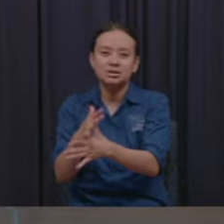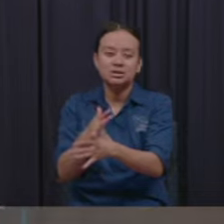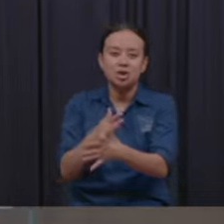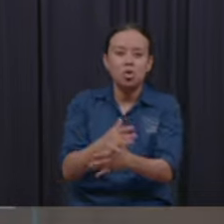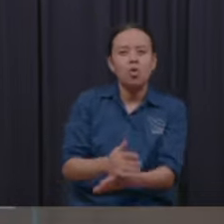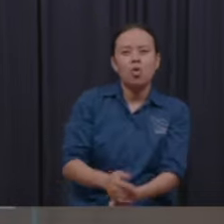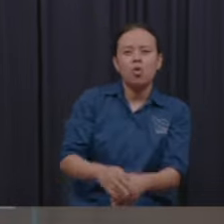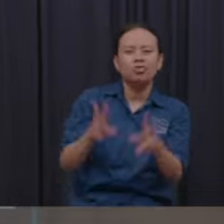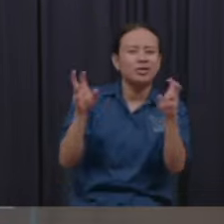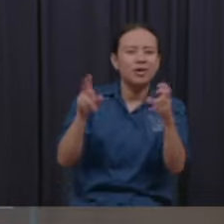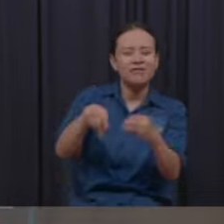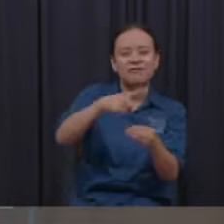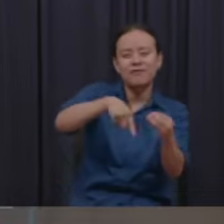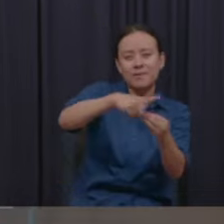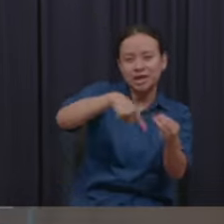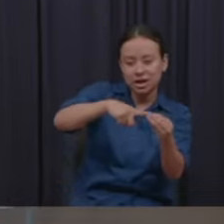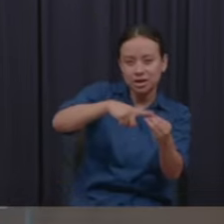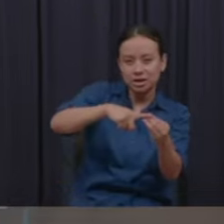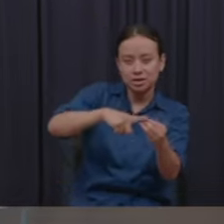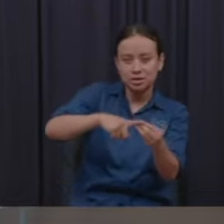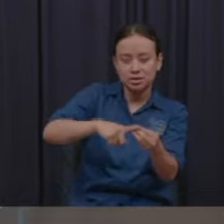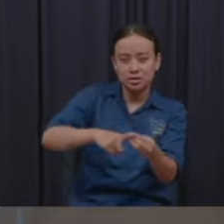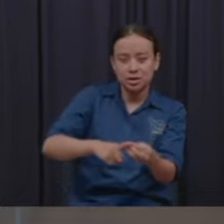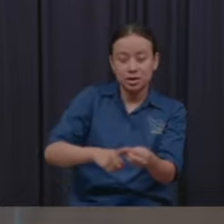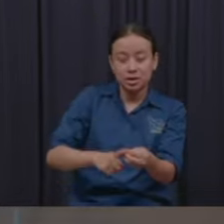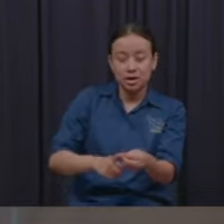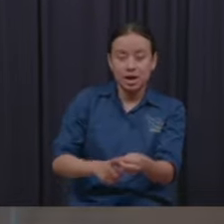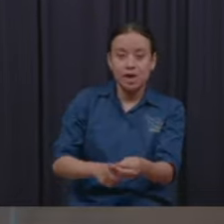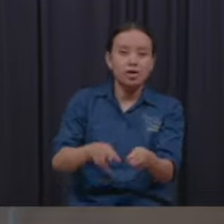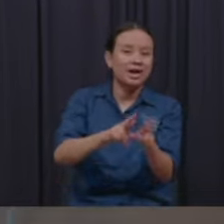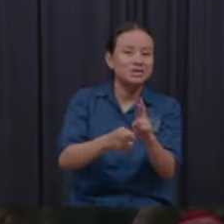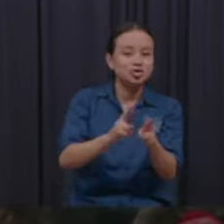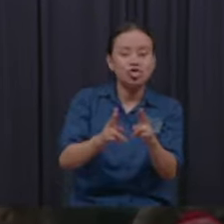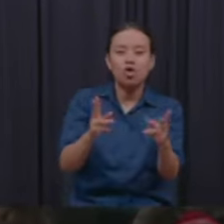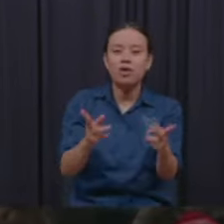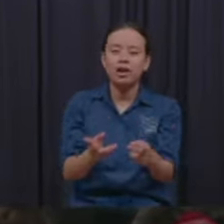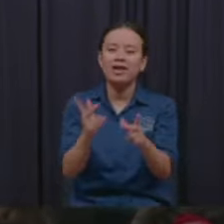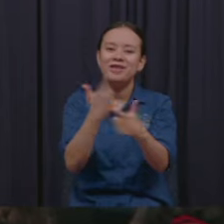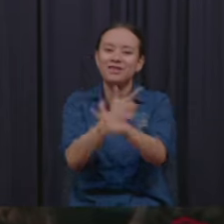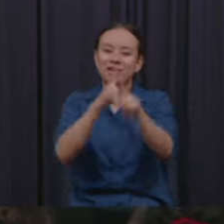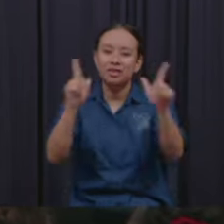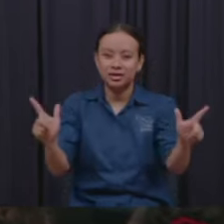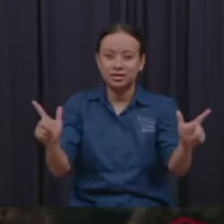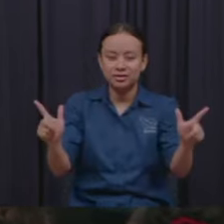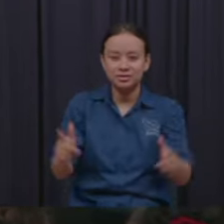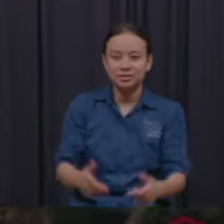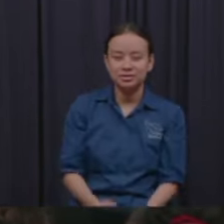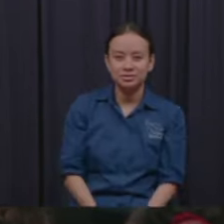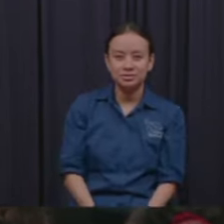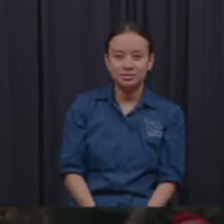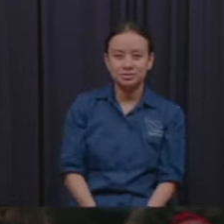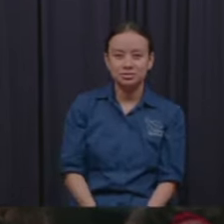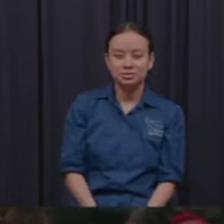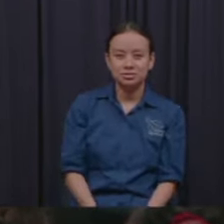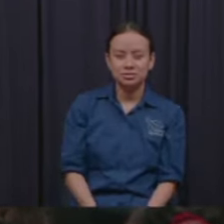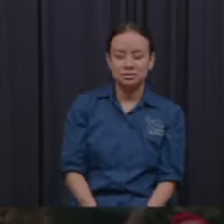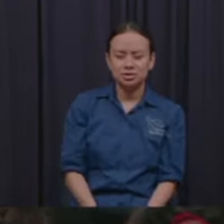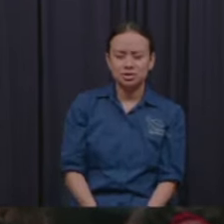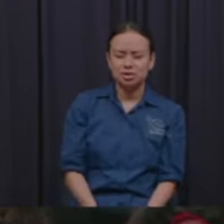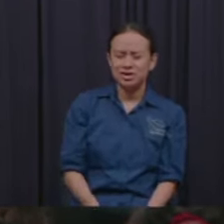familiar. Y que tiene que ver con liberación. Y yo pues para introducirme en el tema le pedí al Señor: Señor, dame